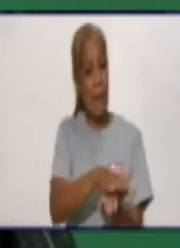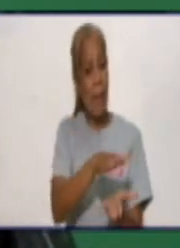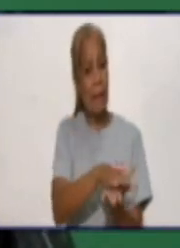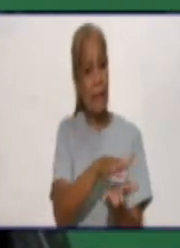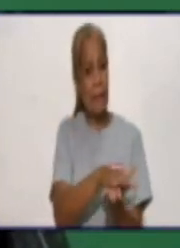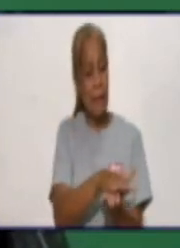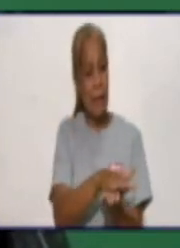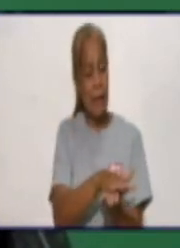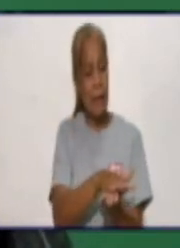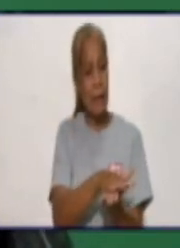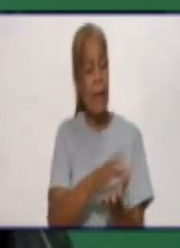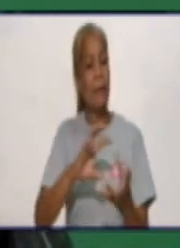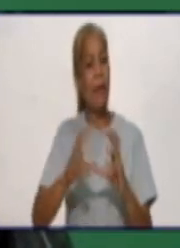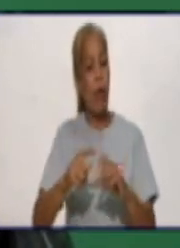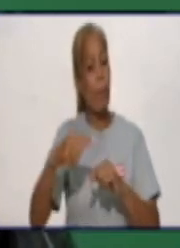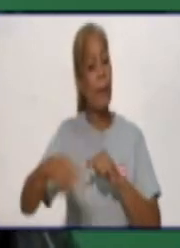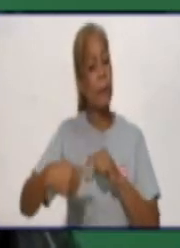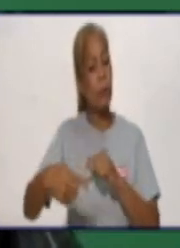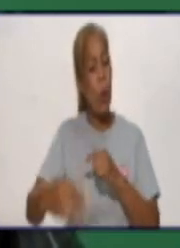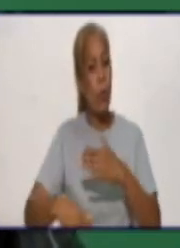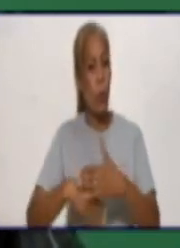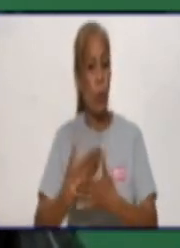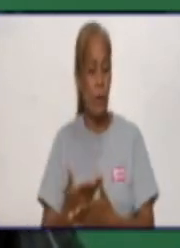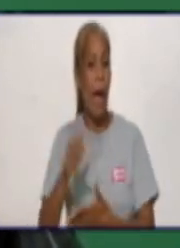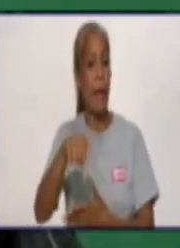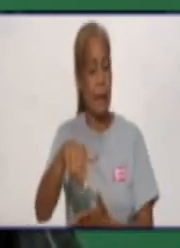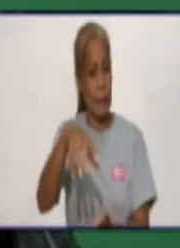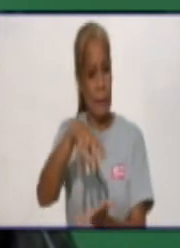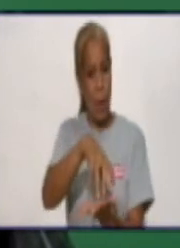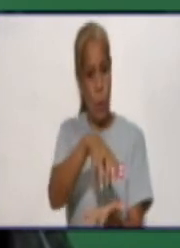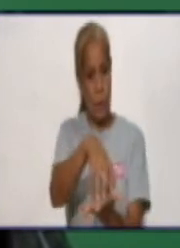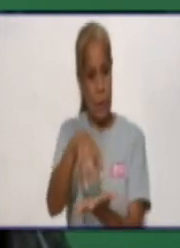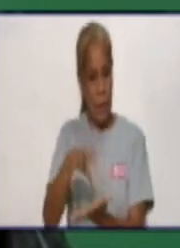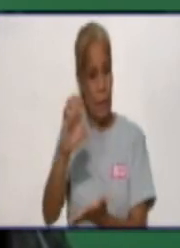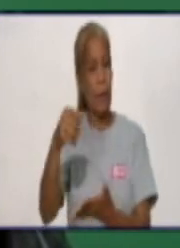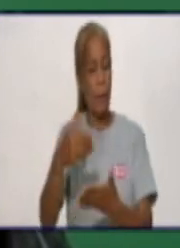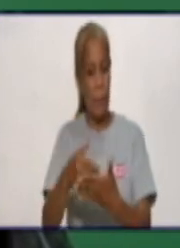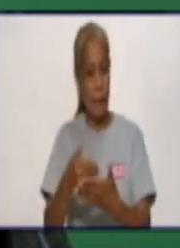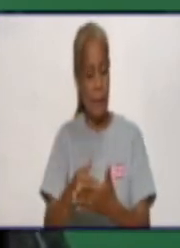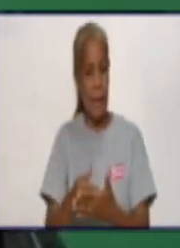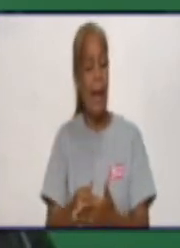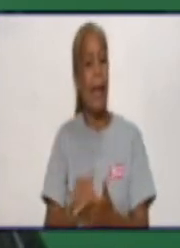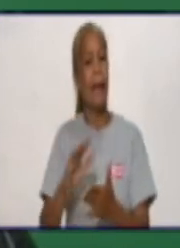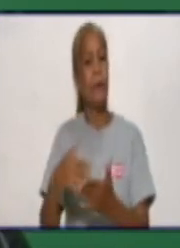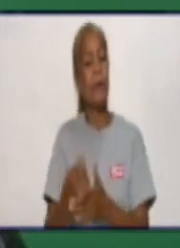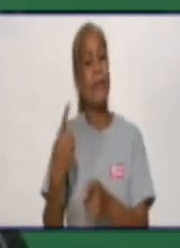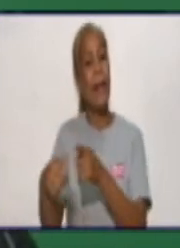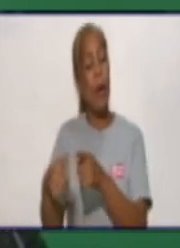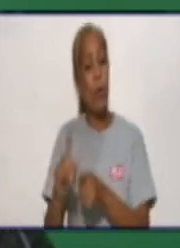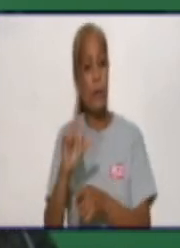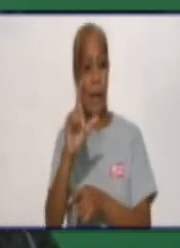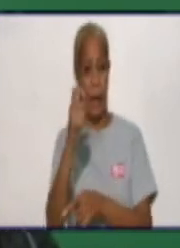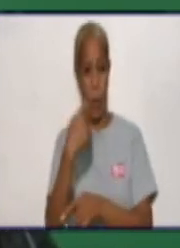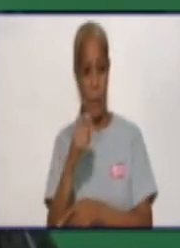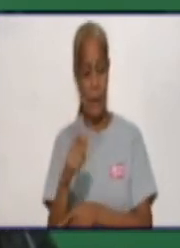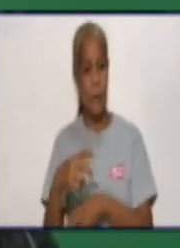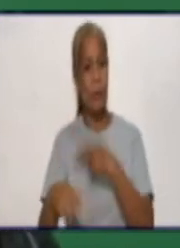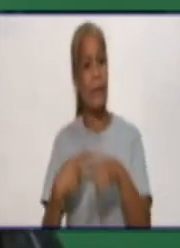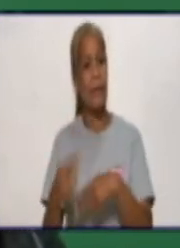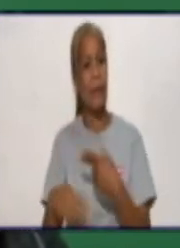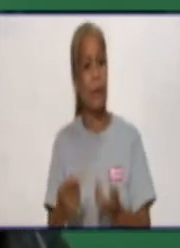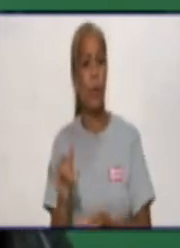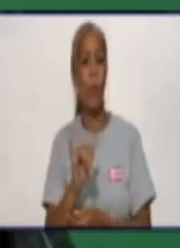sistemática en nuestra red de unidades yo creo que dentro de las cosas que el comercio está haciendo también aprovechar que